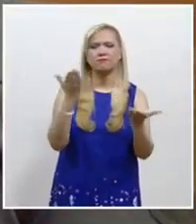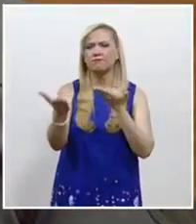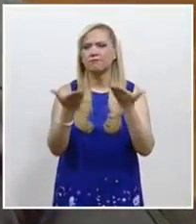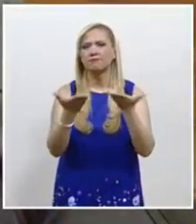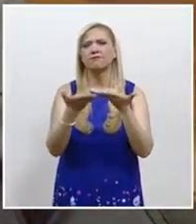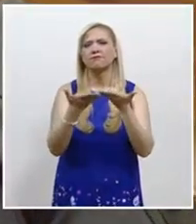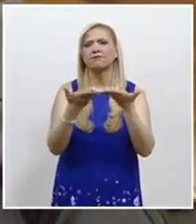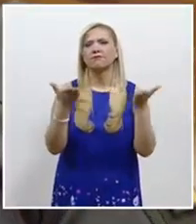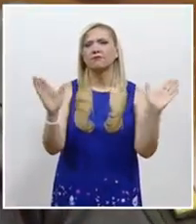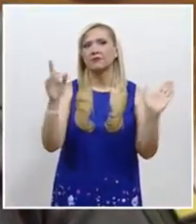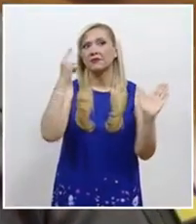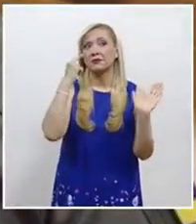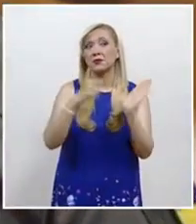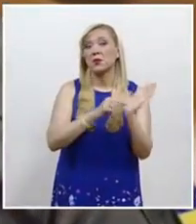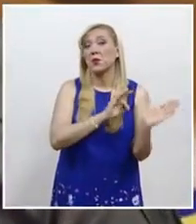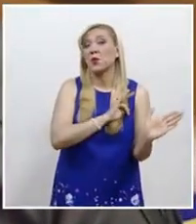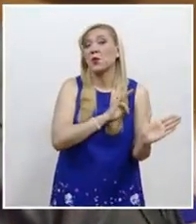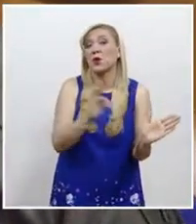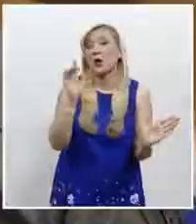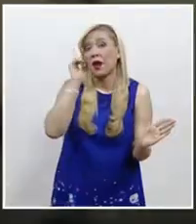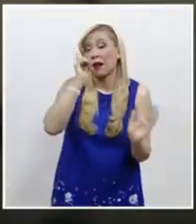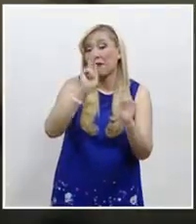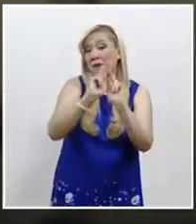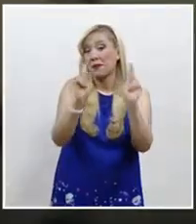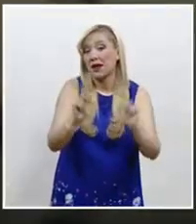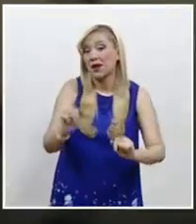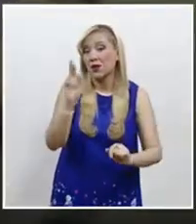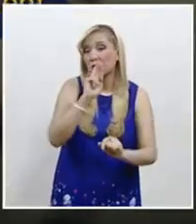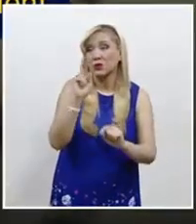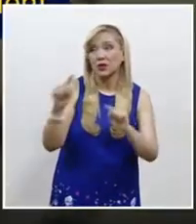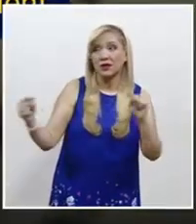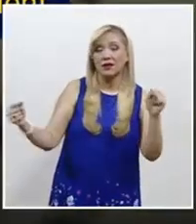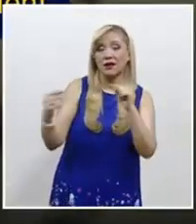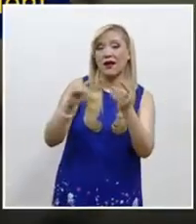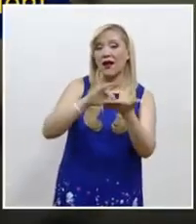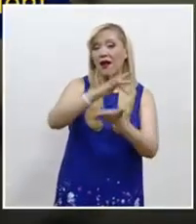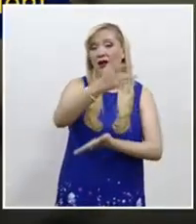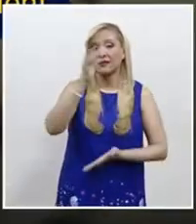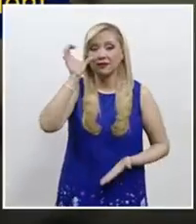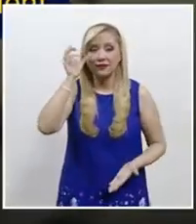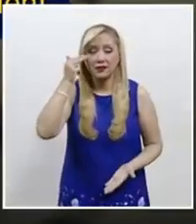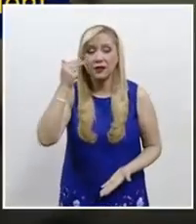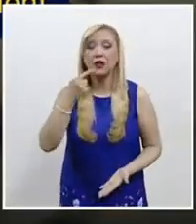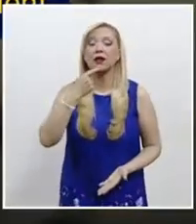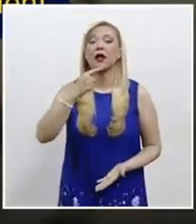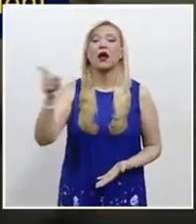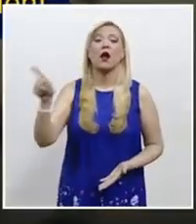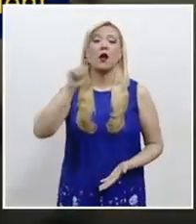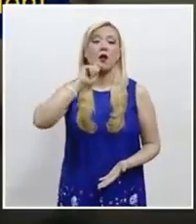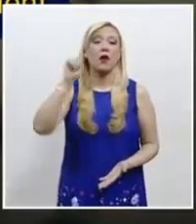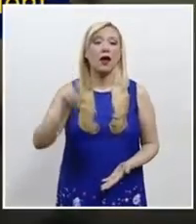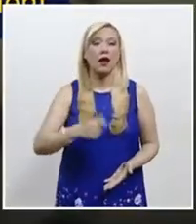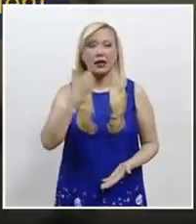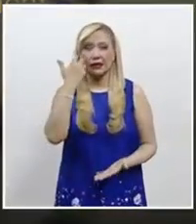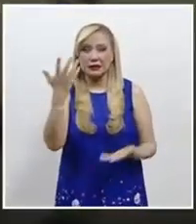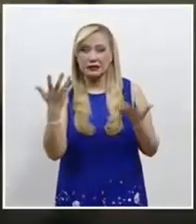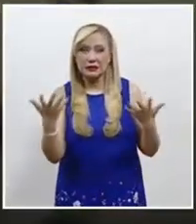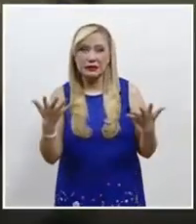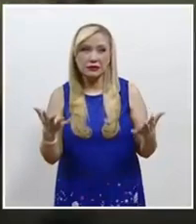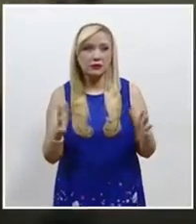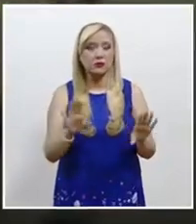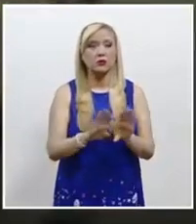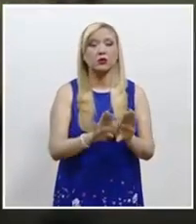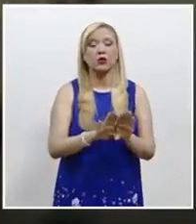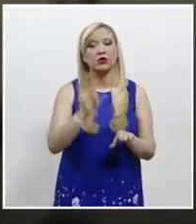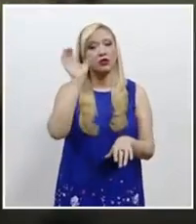salida al conflicto con Rusia. Este último, por su parte, advirtió que Ucrania intenta socavar las iniciativas de paz